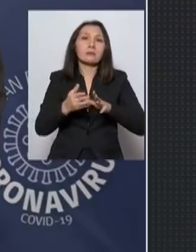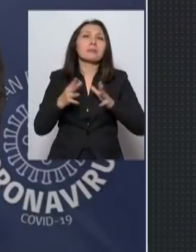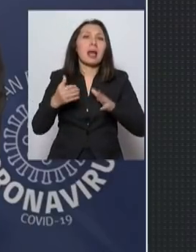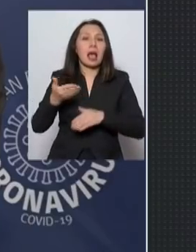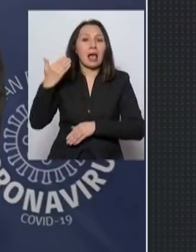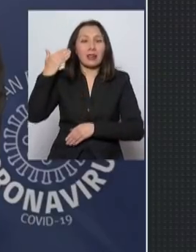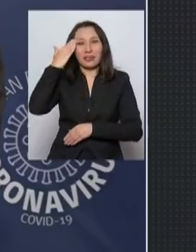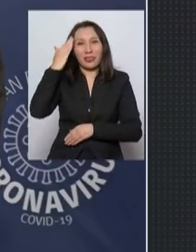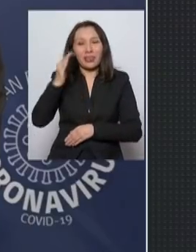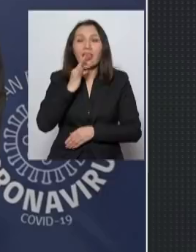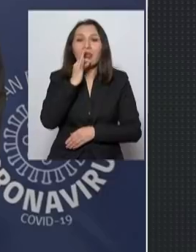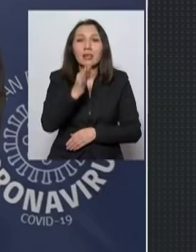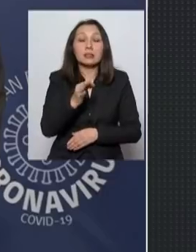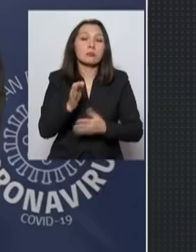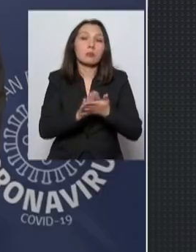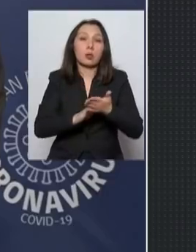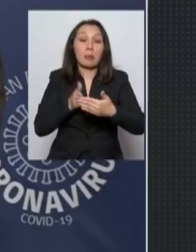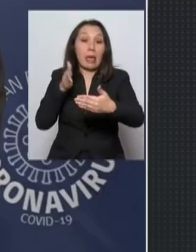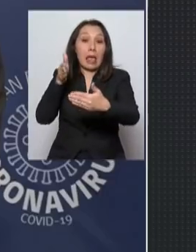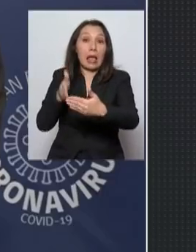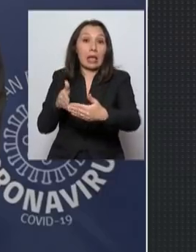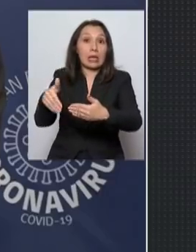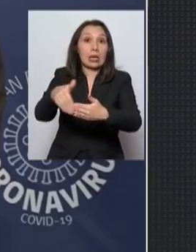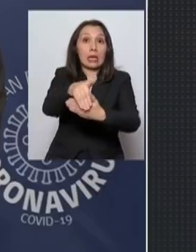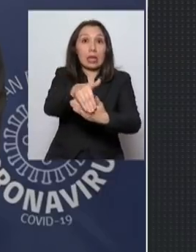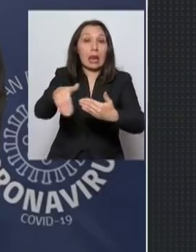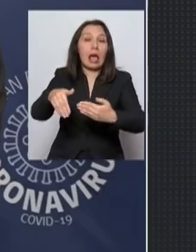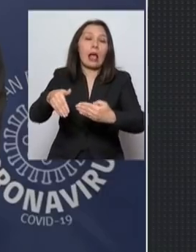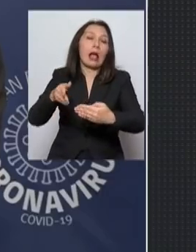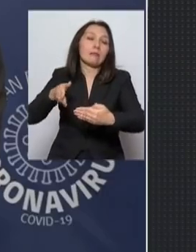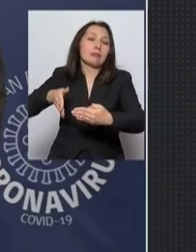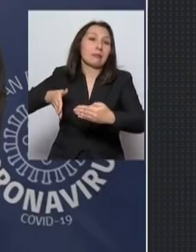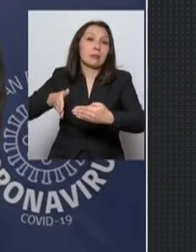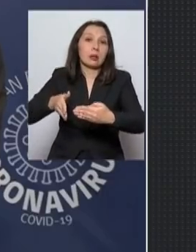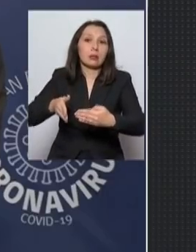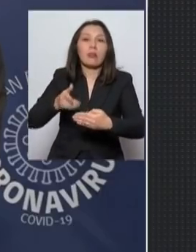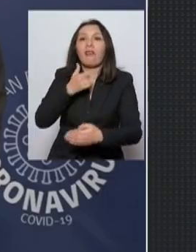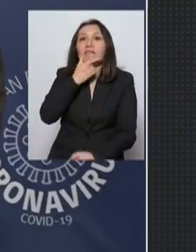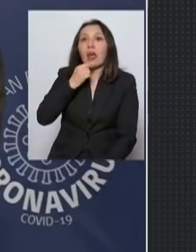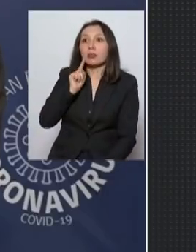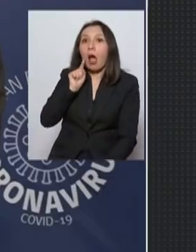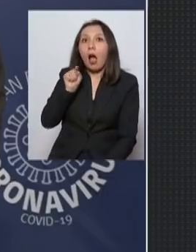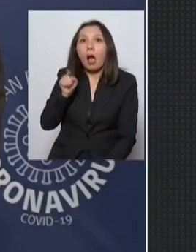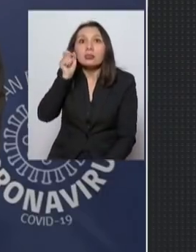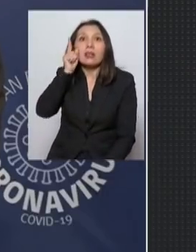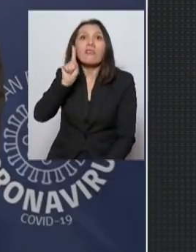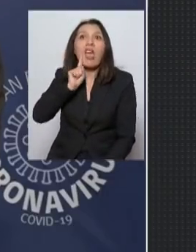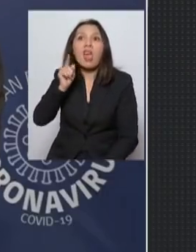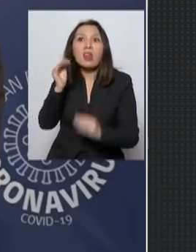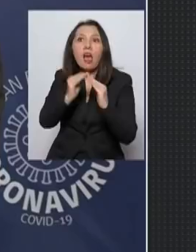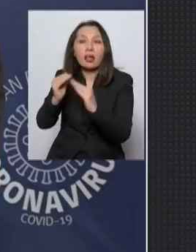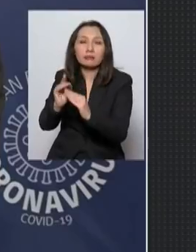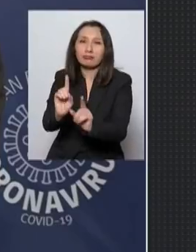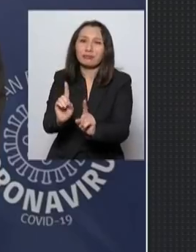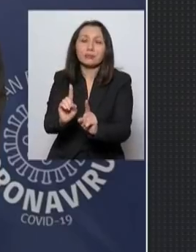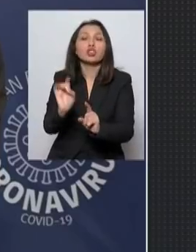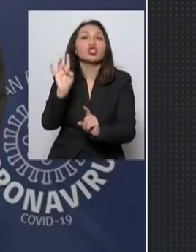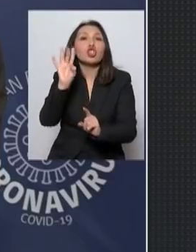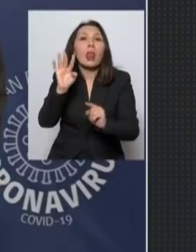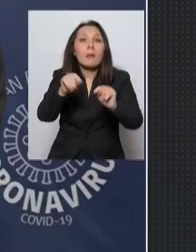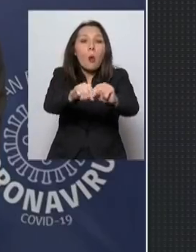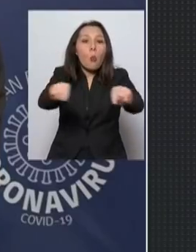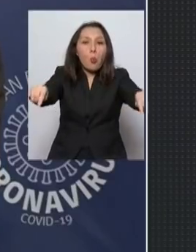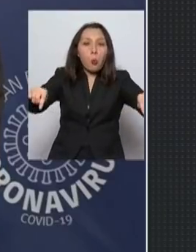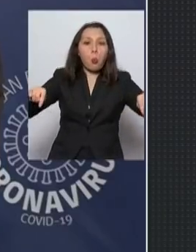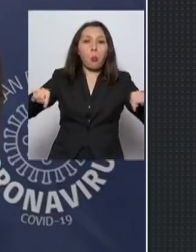hace unos días atrás en la esquina X con la esquina de tal otra, que puede fácilmente identificar un domicilio. Aquí lo que se